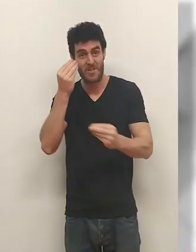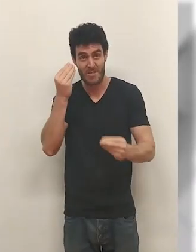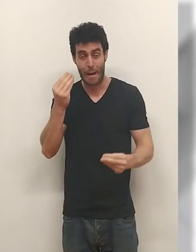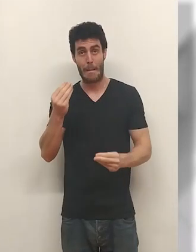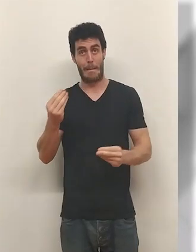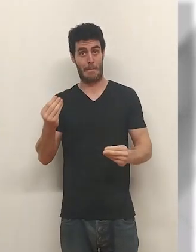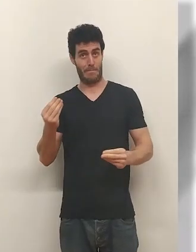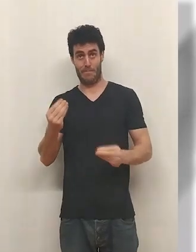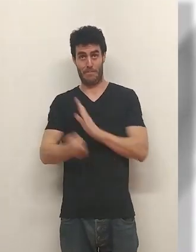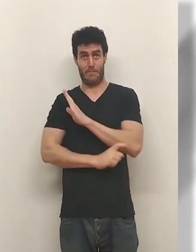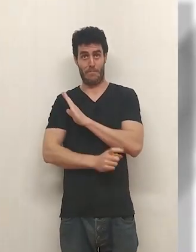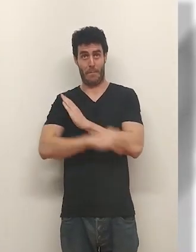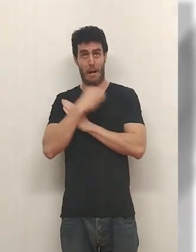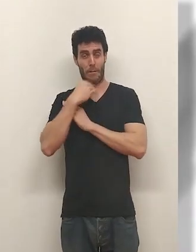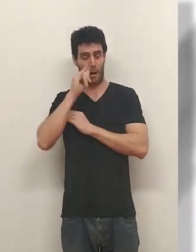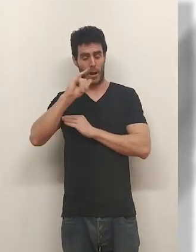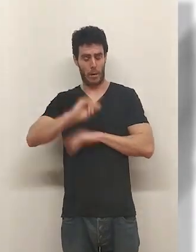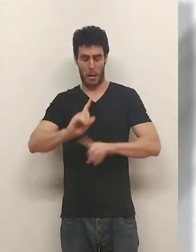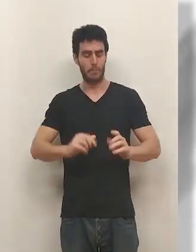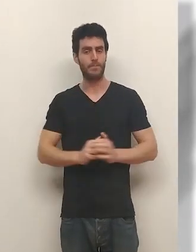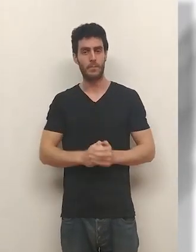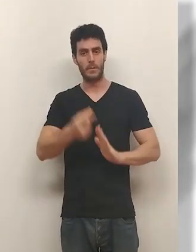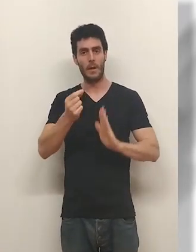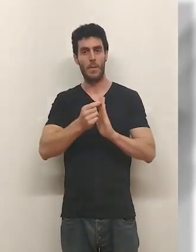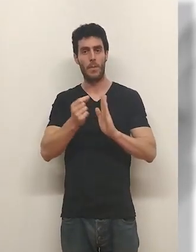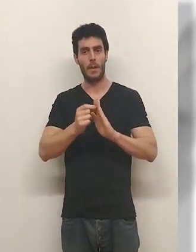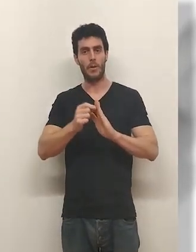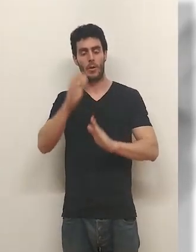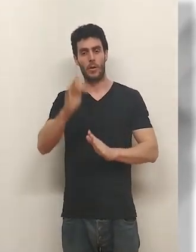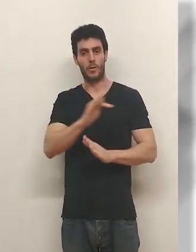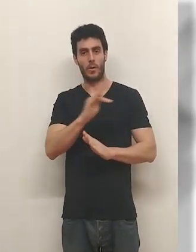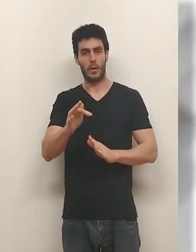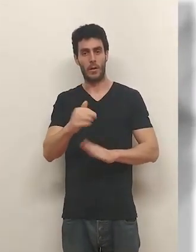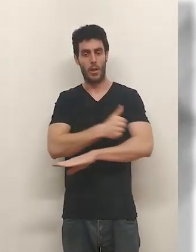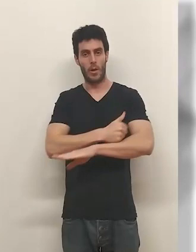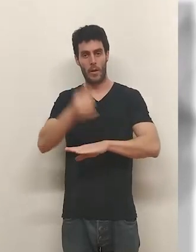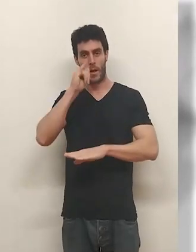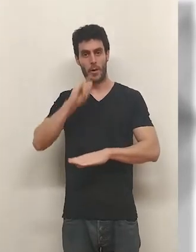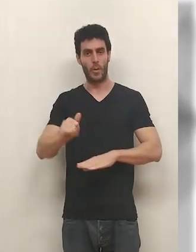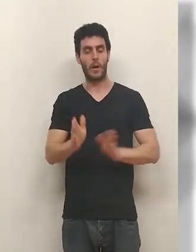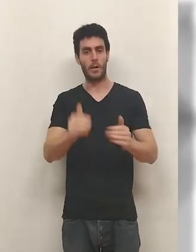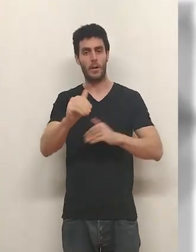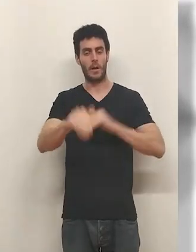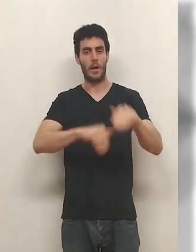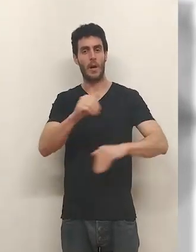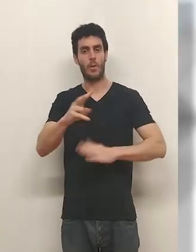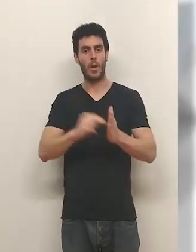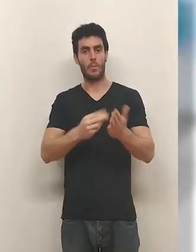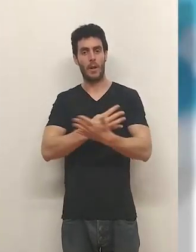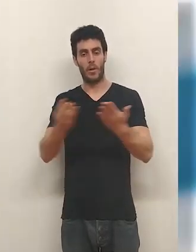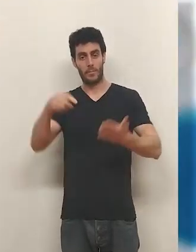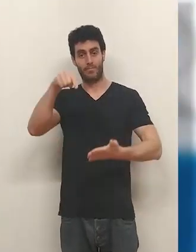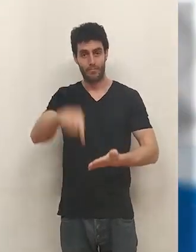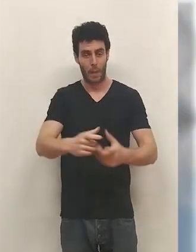que ha habido algún tipo de fraude en La Rioja. Y el dato total, los riojanos llamados a las urnas, también se incrementa respecto a 2019.